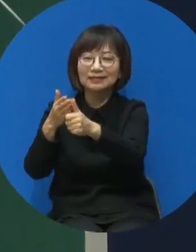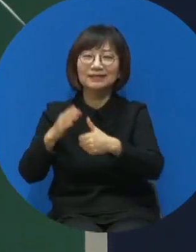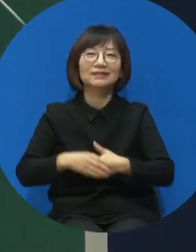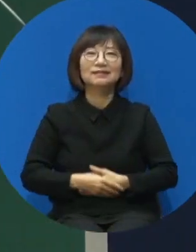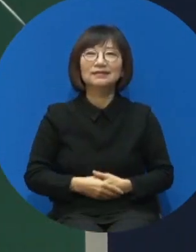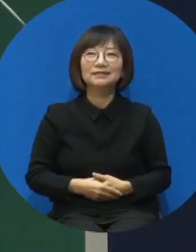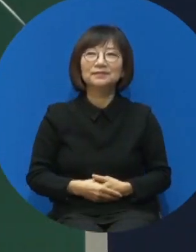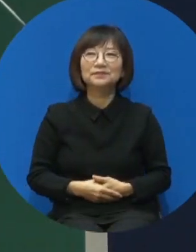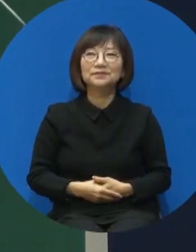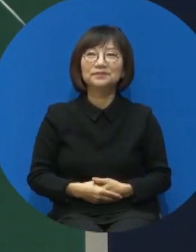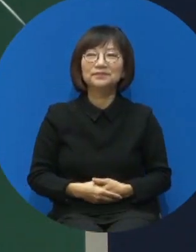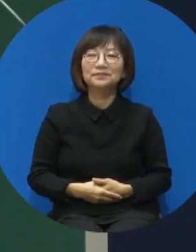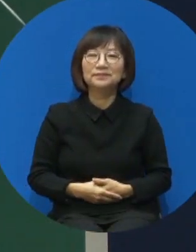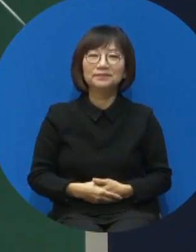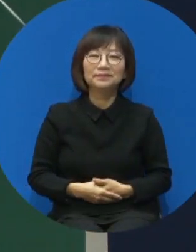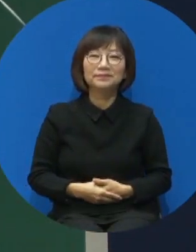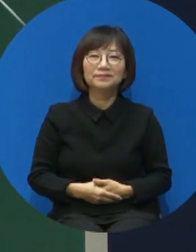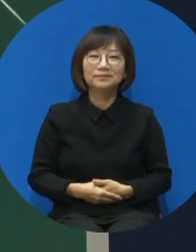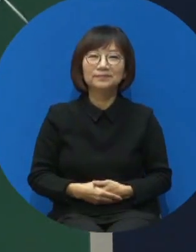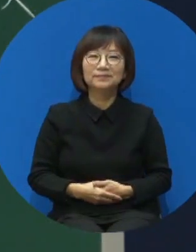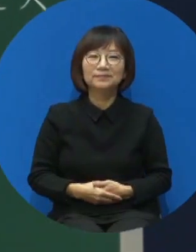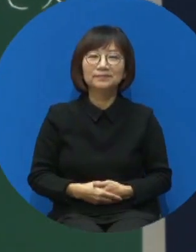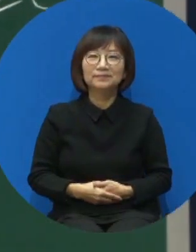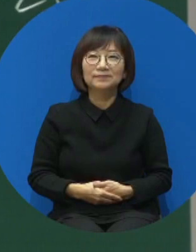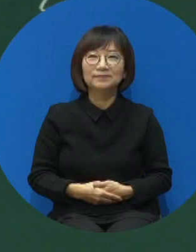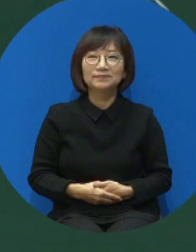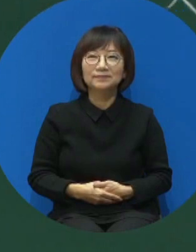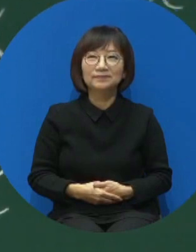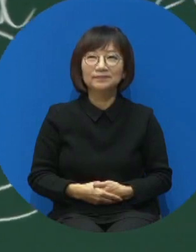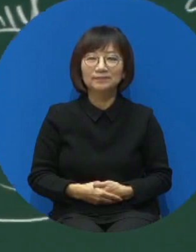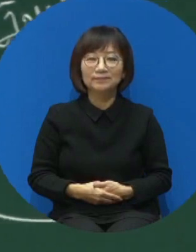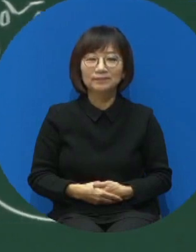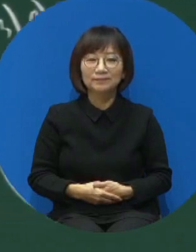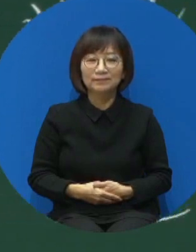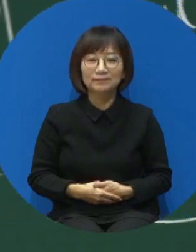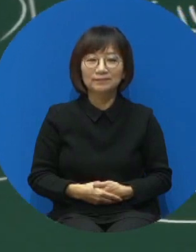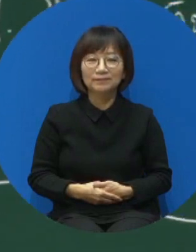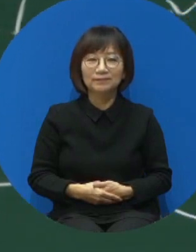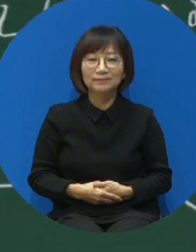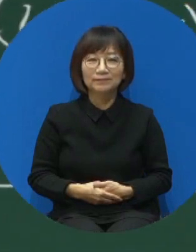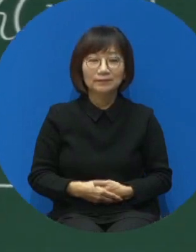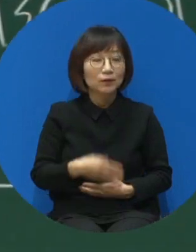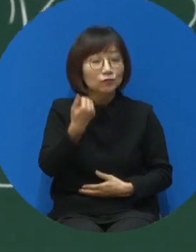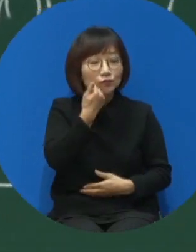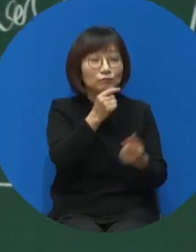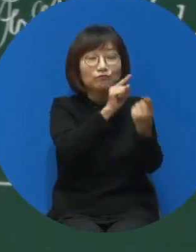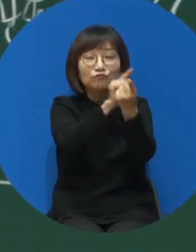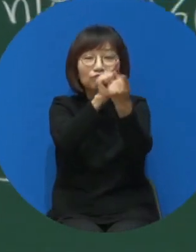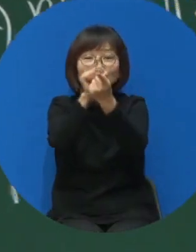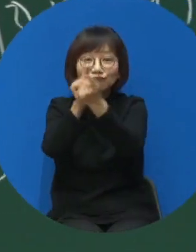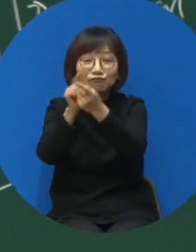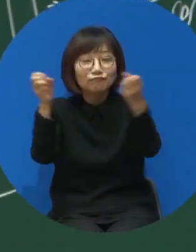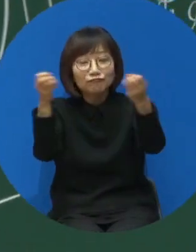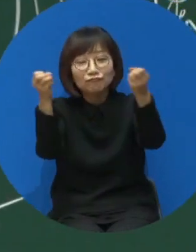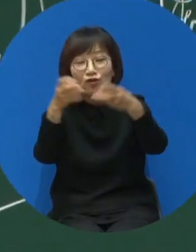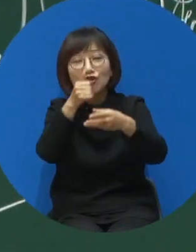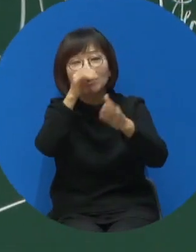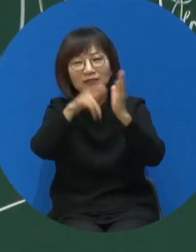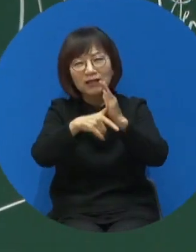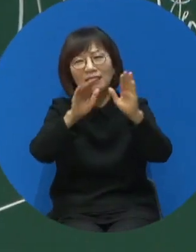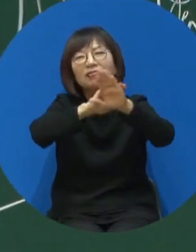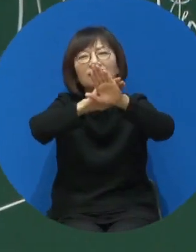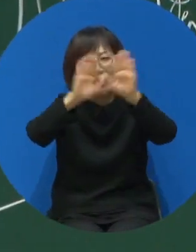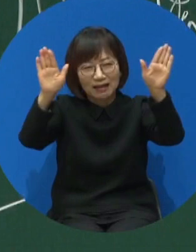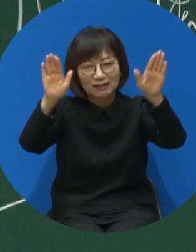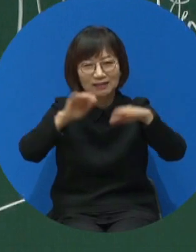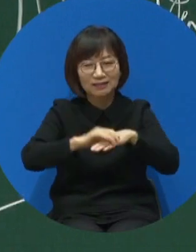ven empezar a hablar con cha y que tenga dieron a mí no hay meta hasta que estén solos hasta que no se encuentren con nadie eso